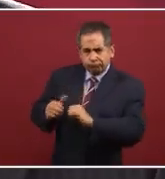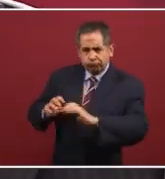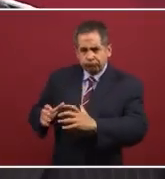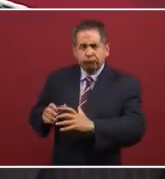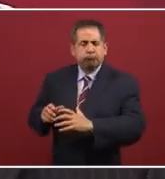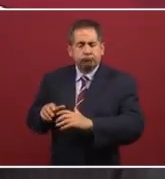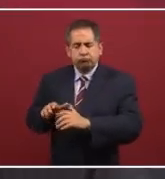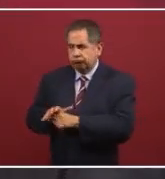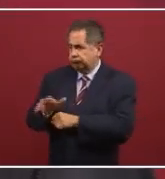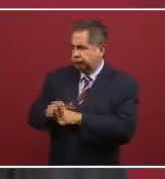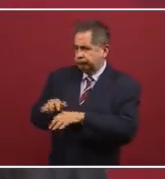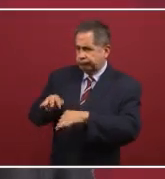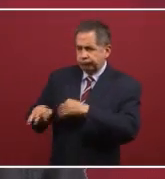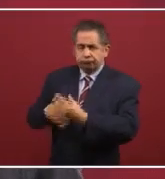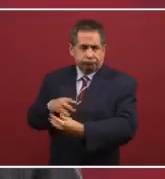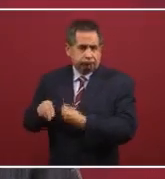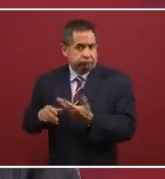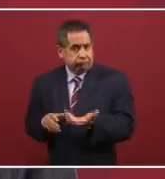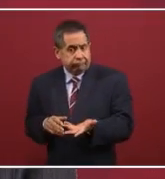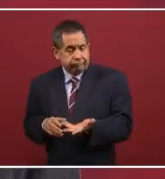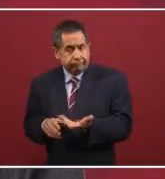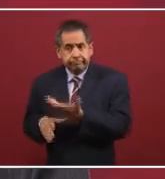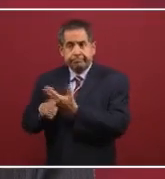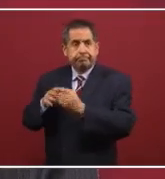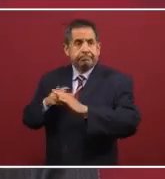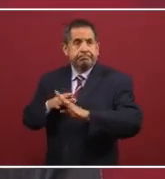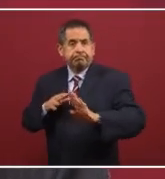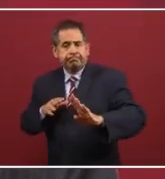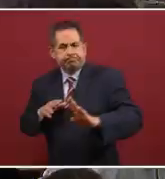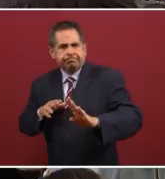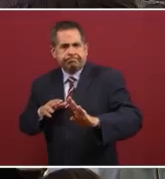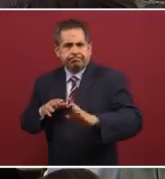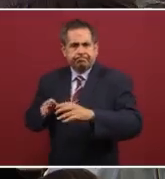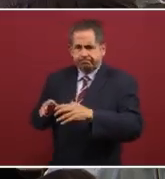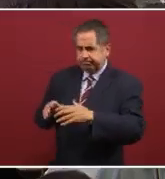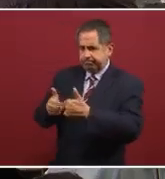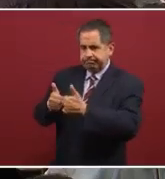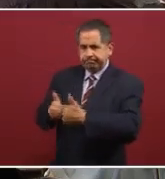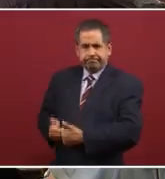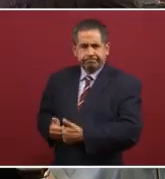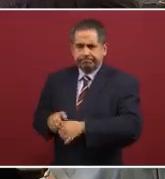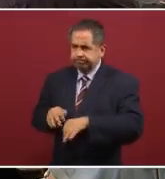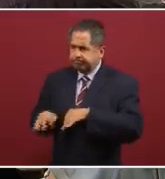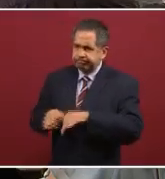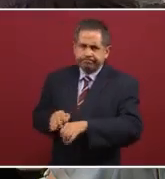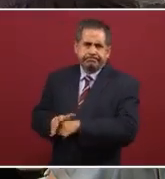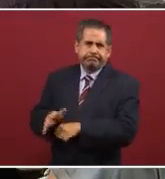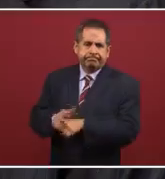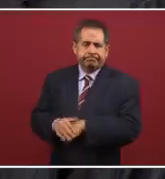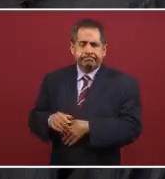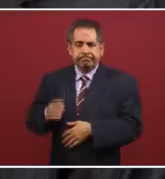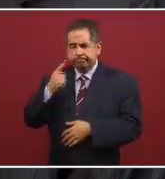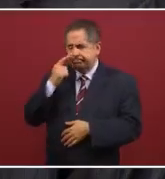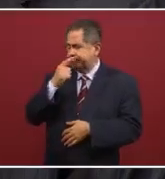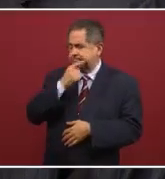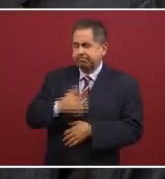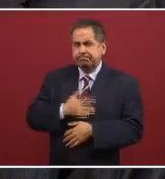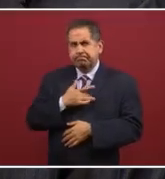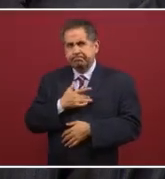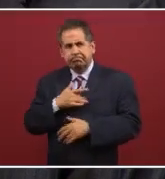migración se convierta en un asunto opcional,